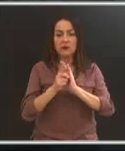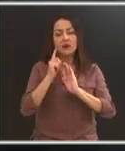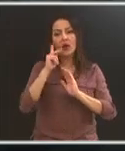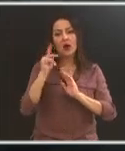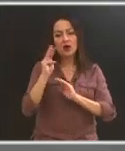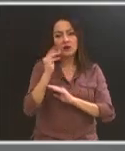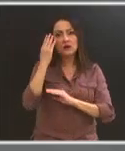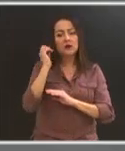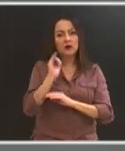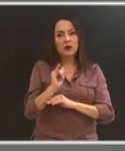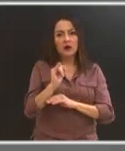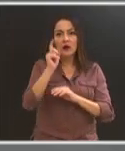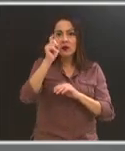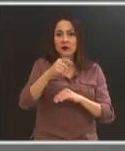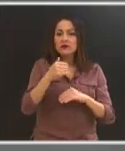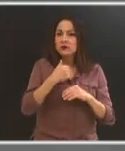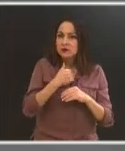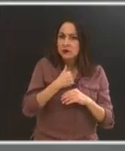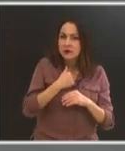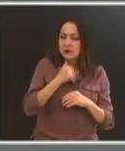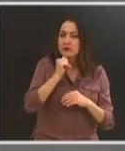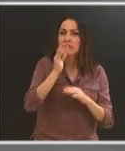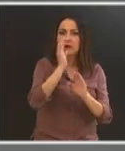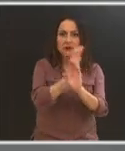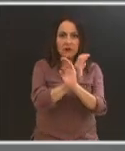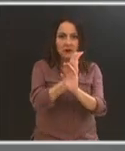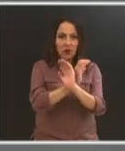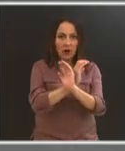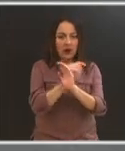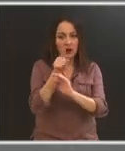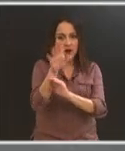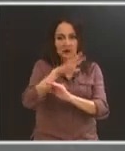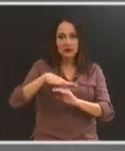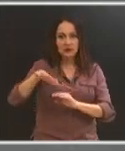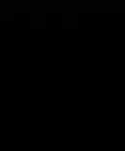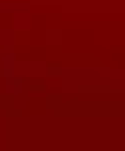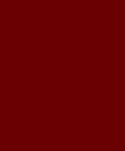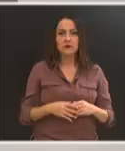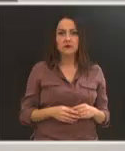cual se debe tener los cuidados del caso.